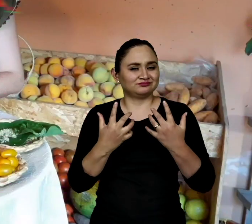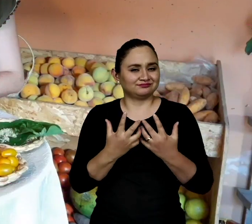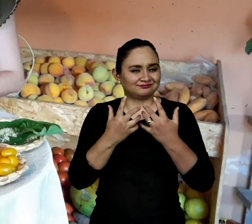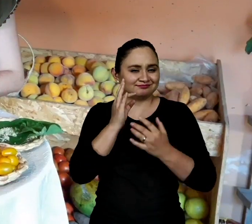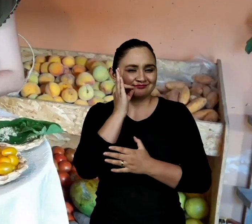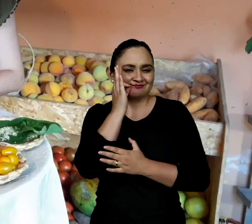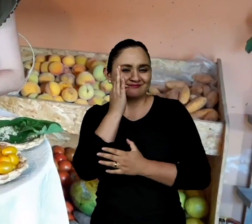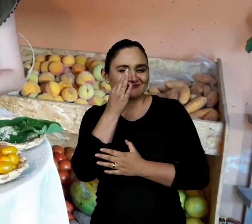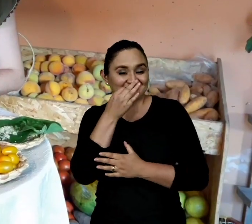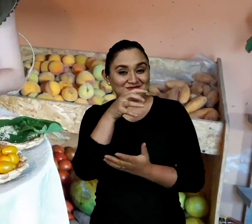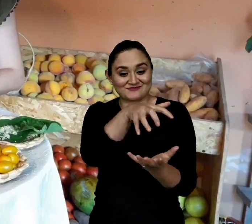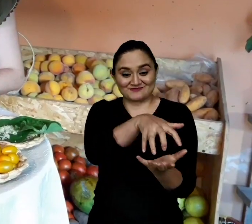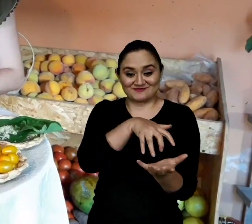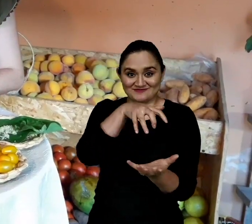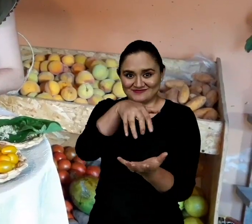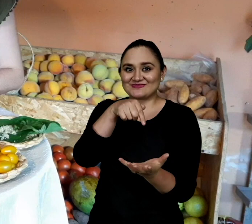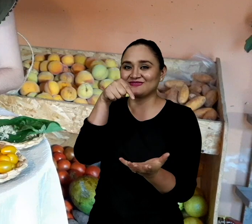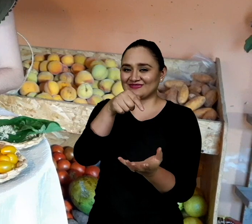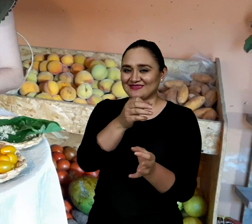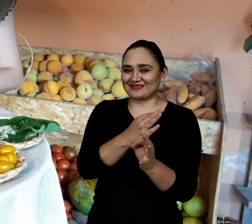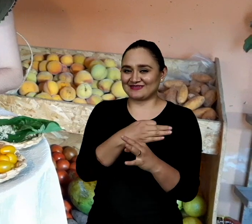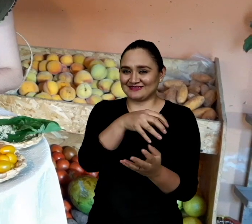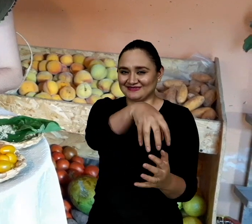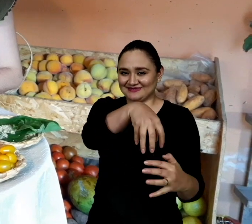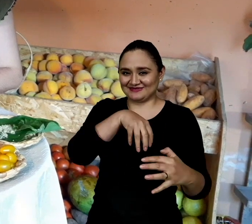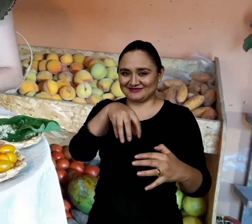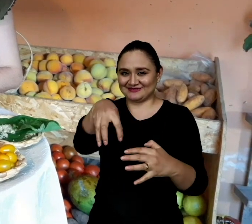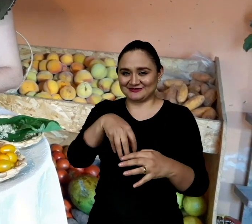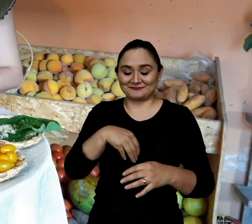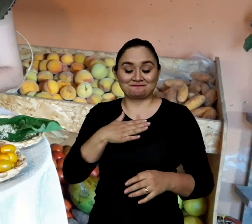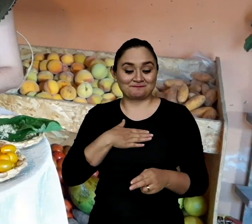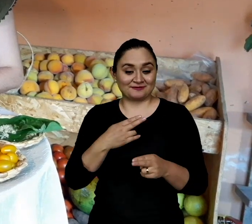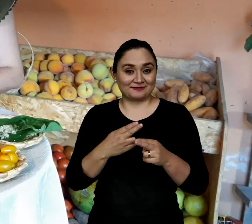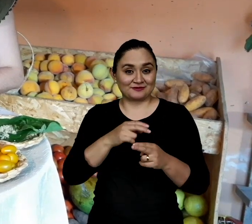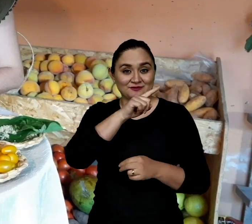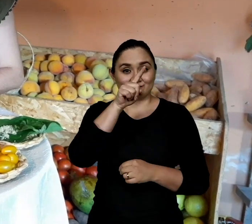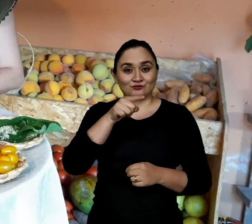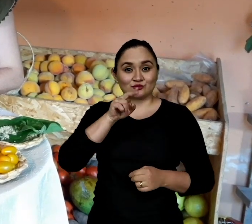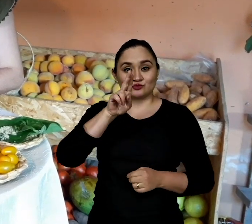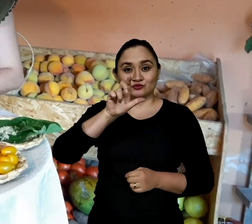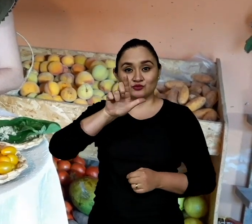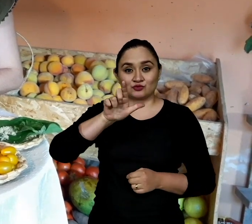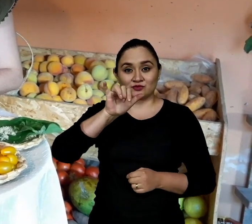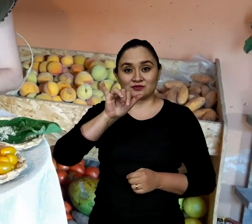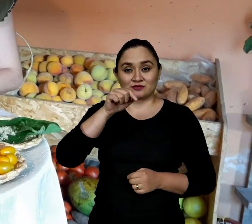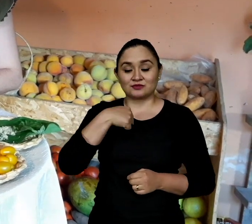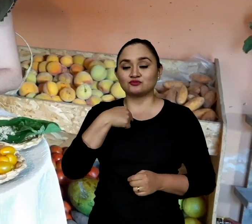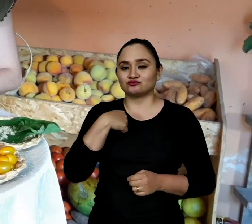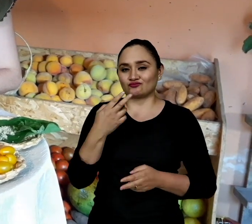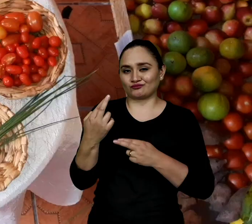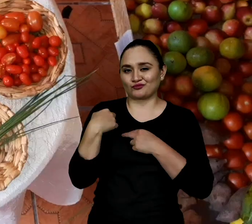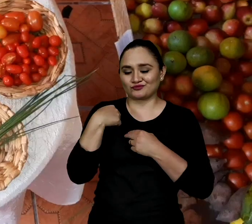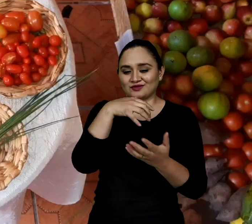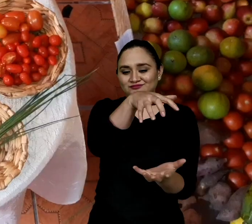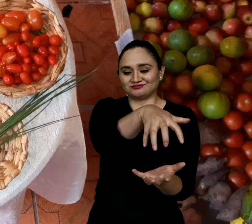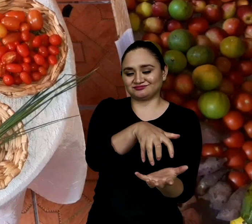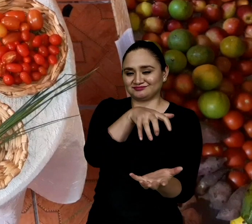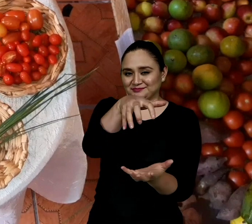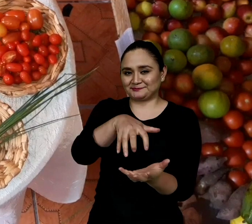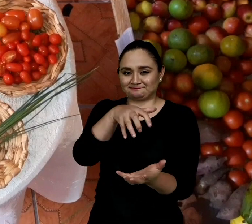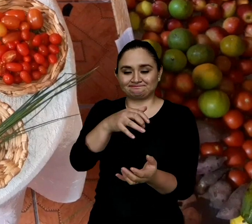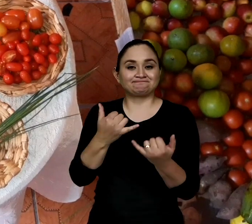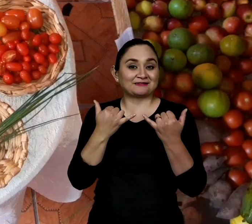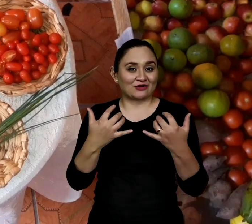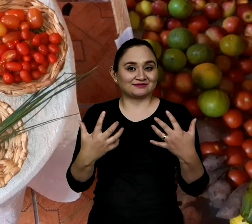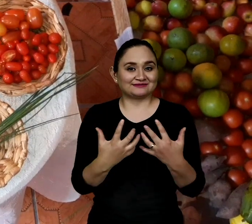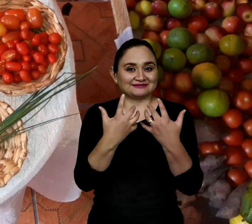Mi nombre es Zulay Hernández, me dedico a la agricultura orgánica y vamos a hacer una rica ensalada de jícama. Y los